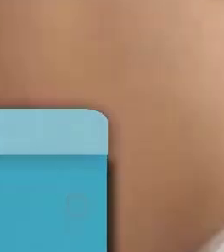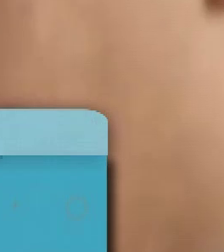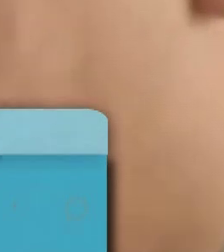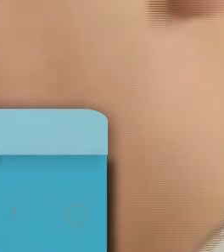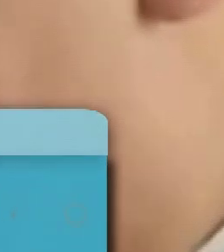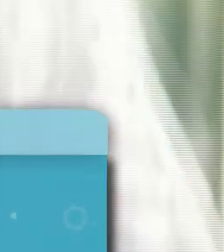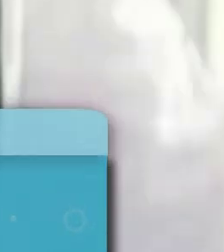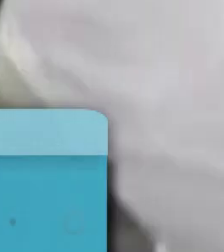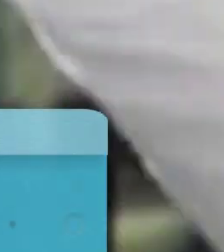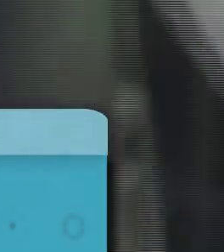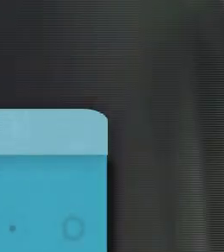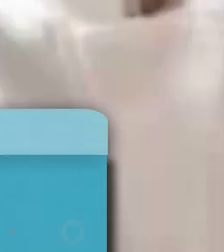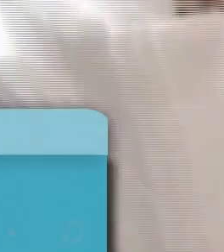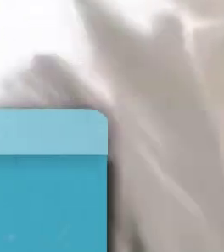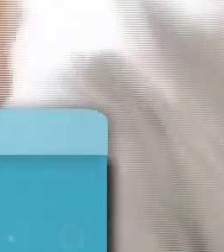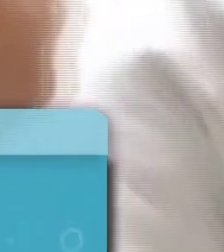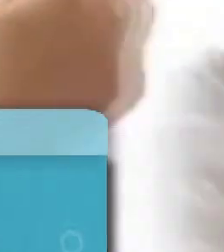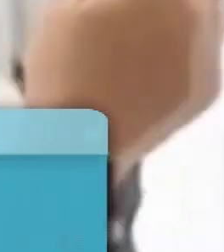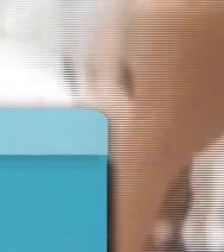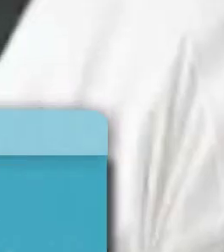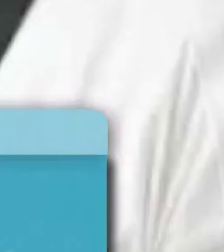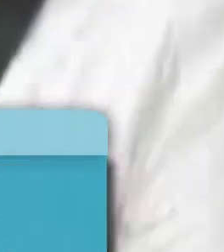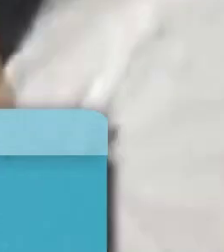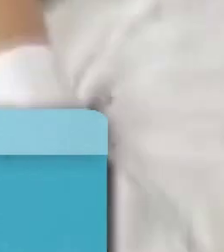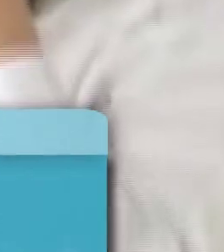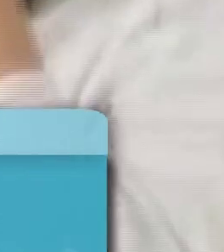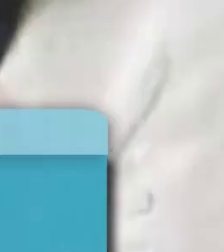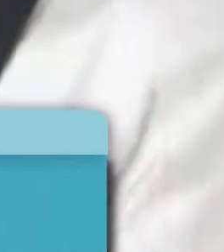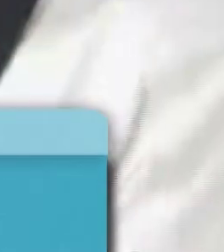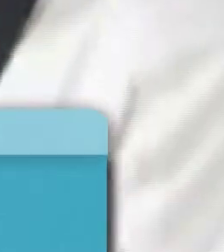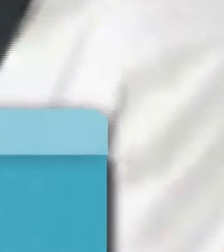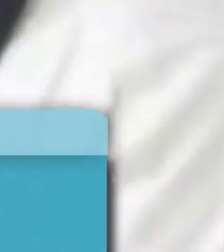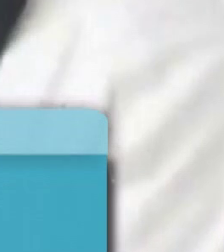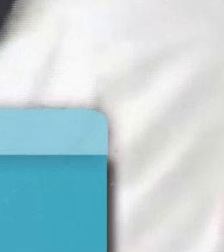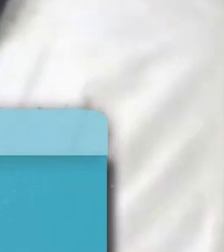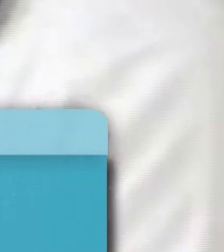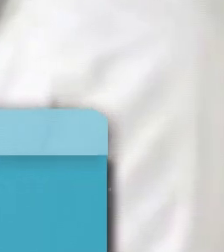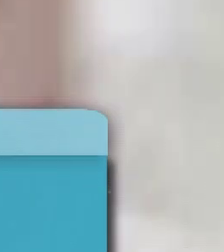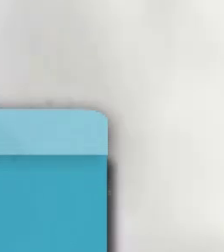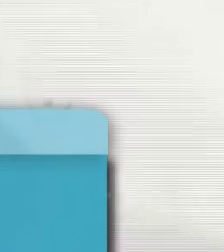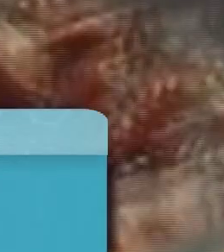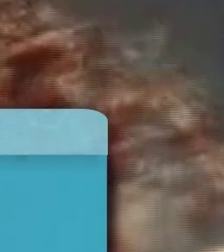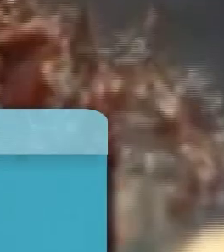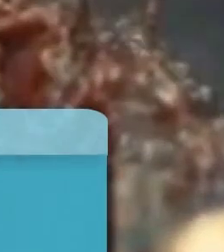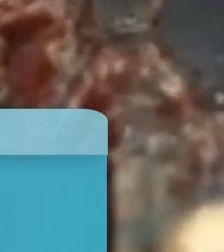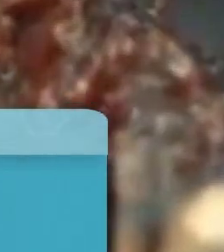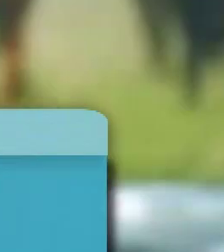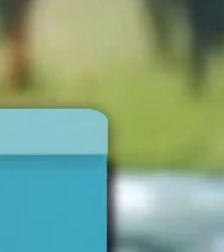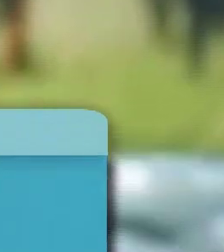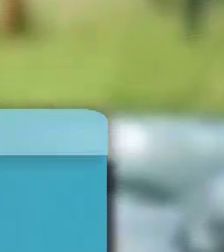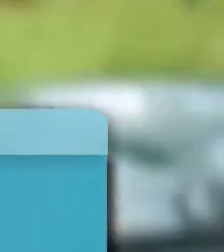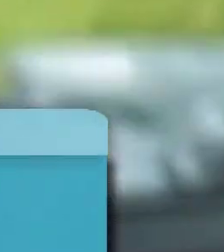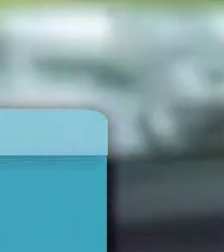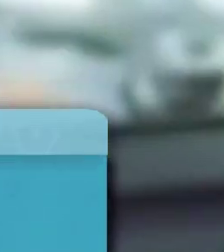resaltando justamente la calidad de la carne argentina y llegando a un segmento de la población en China, el cual tiene